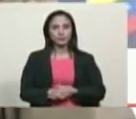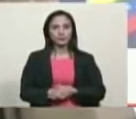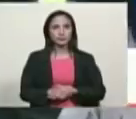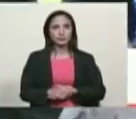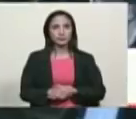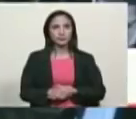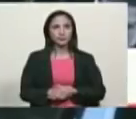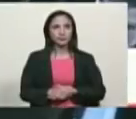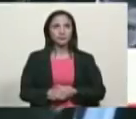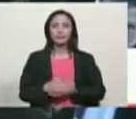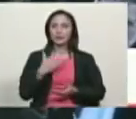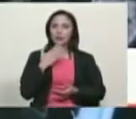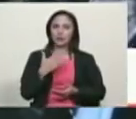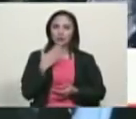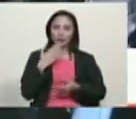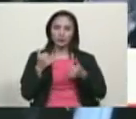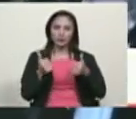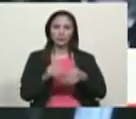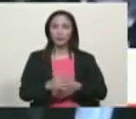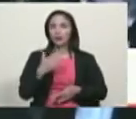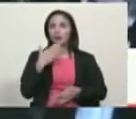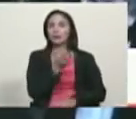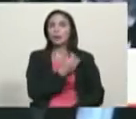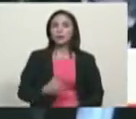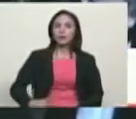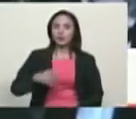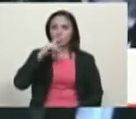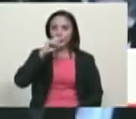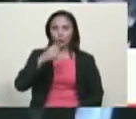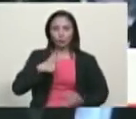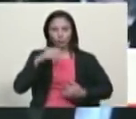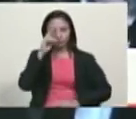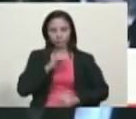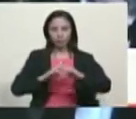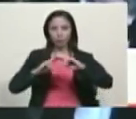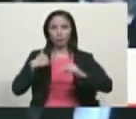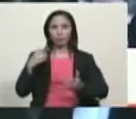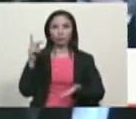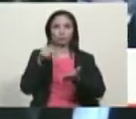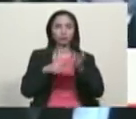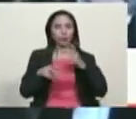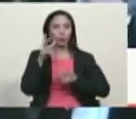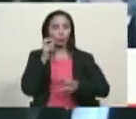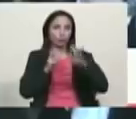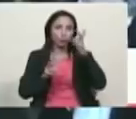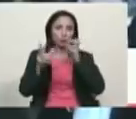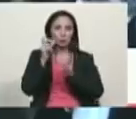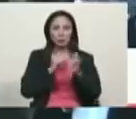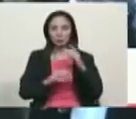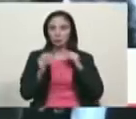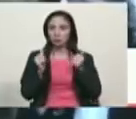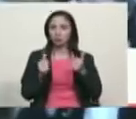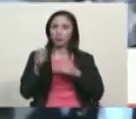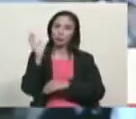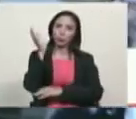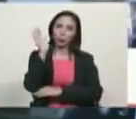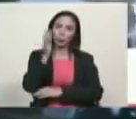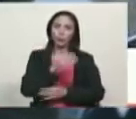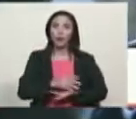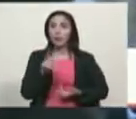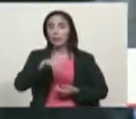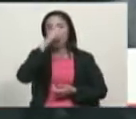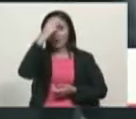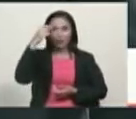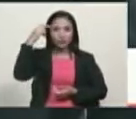Bueno, muchas gracias, presidente Maduro. Es un privilegio estar aquí con usted y escucharlo, y escuchar al canciller,